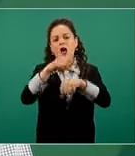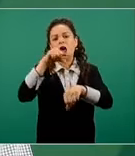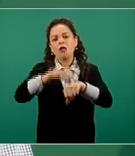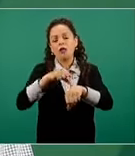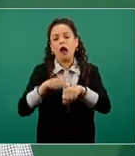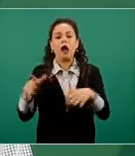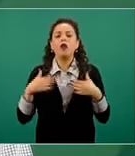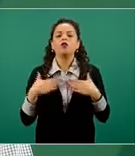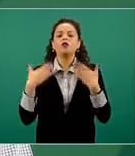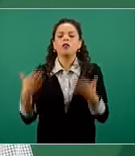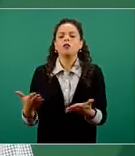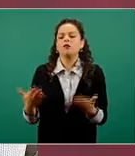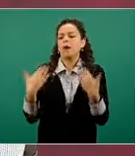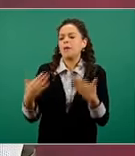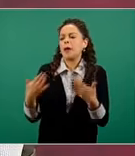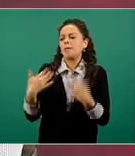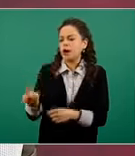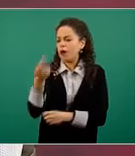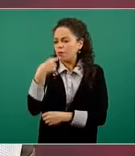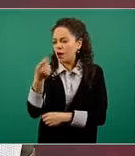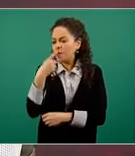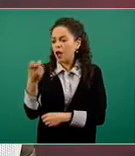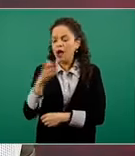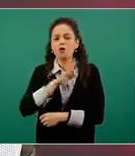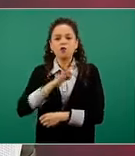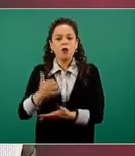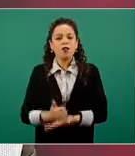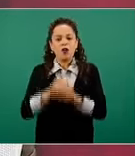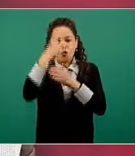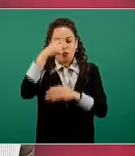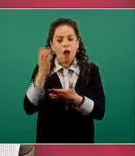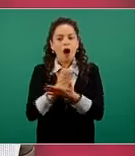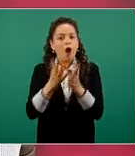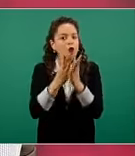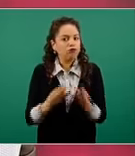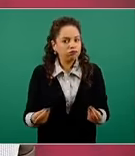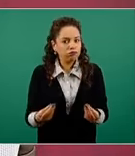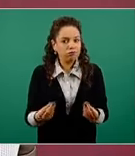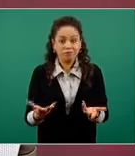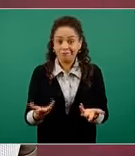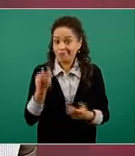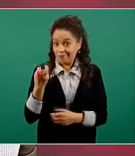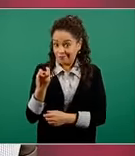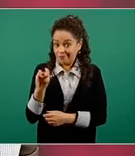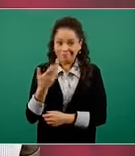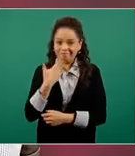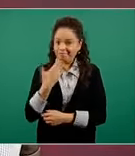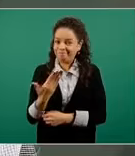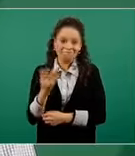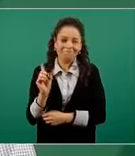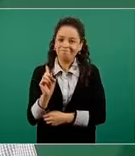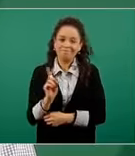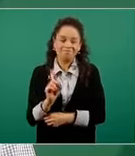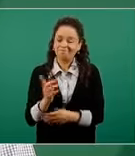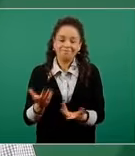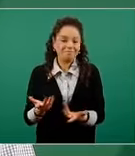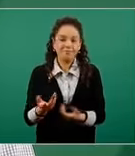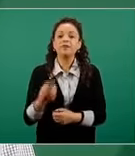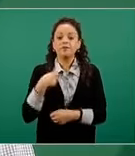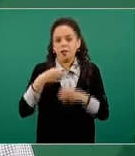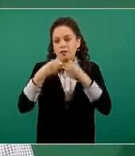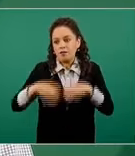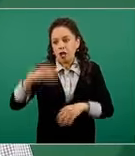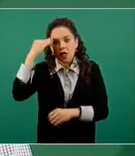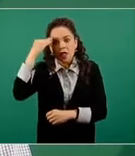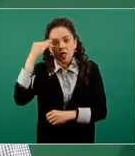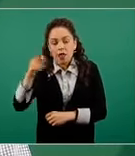que un tratamiento realmente es el que me va a resolver el problema, cuando no es así, y lo que estoy haciendo más bien es perdiendo